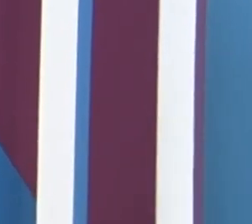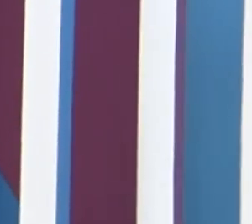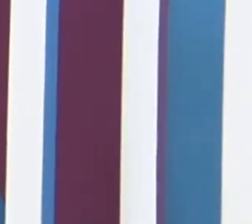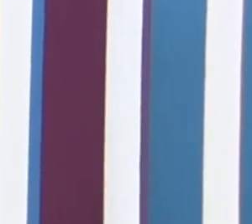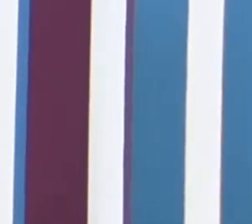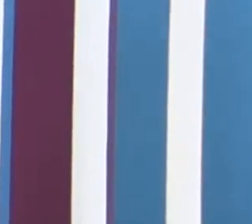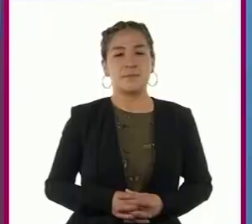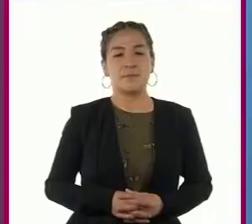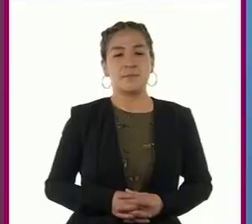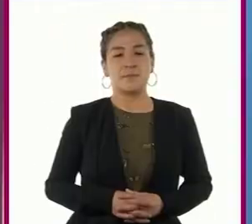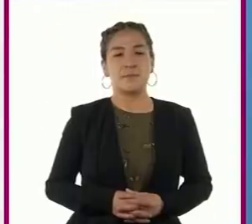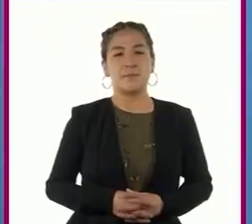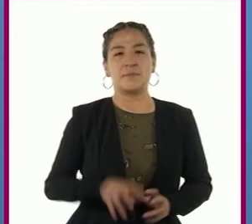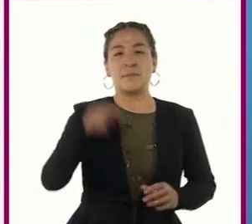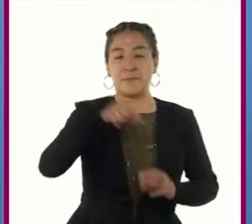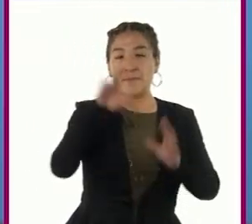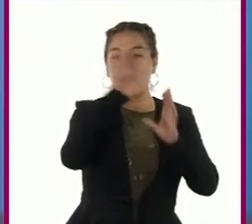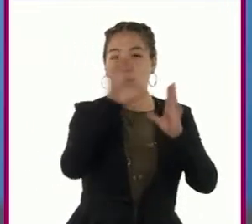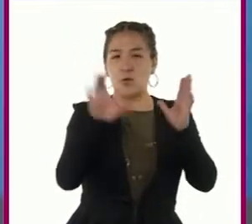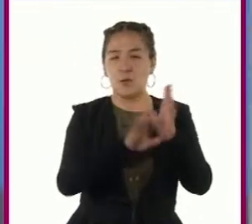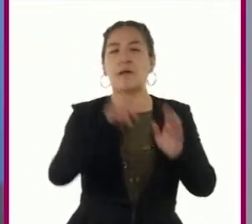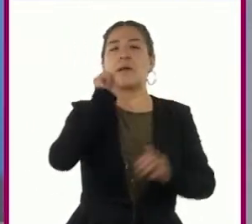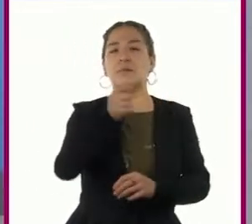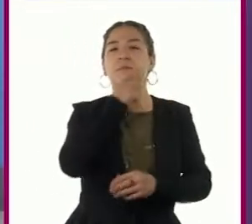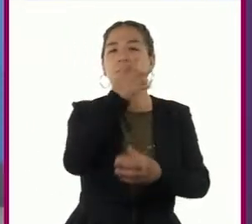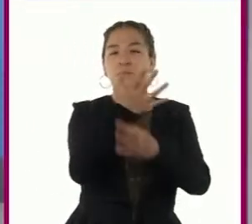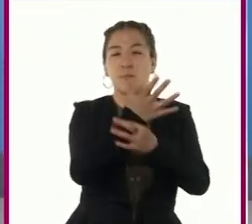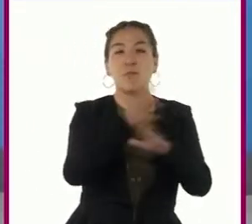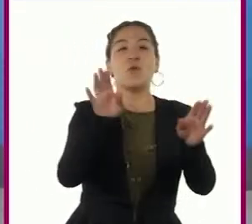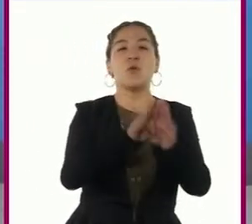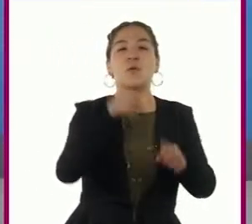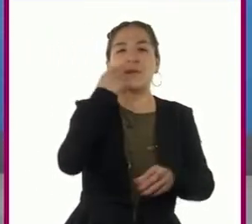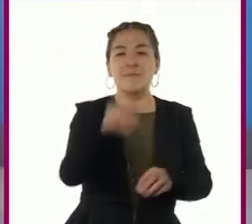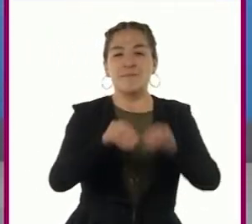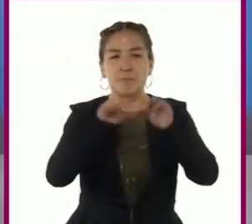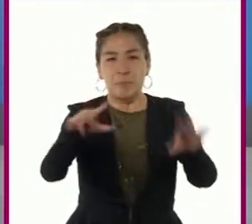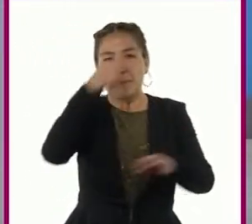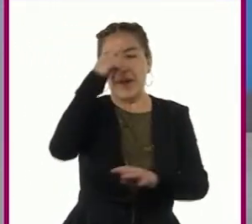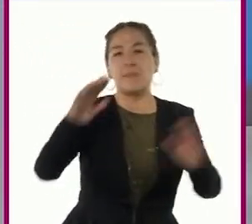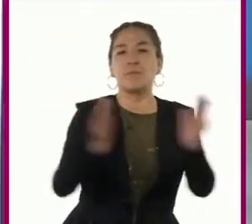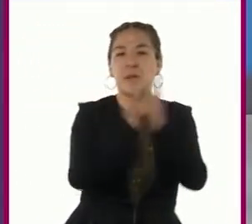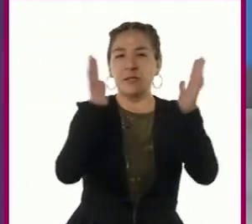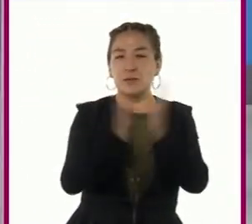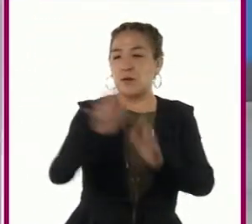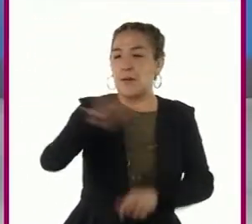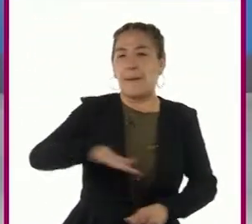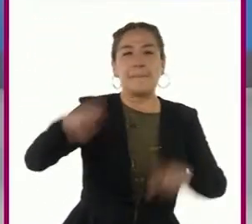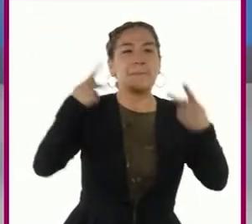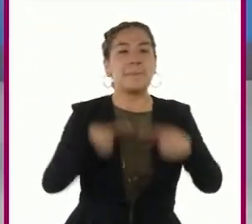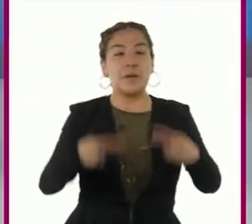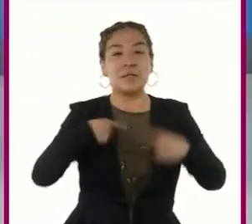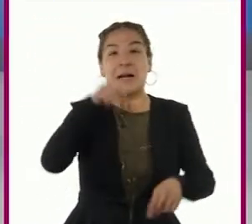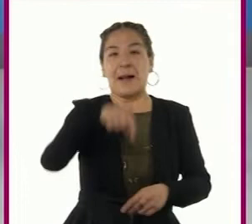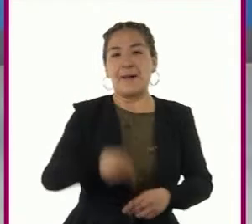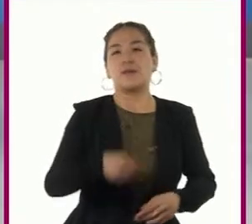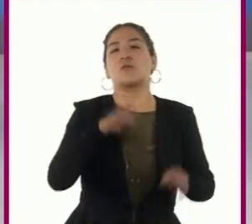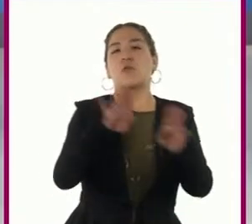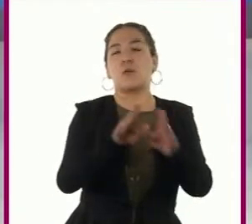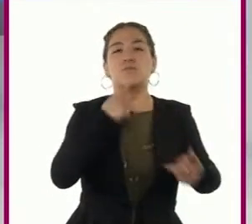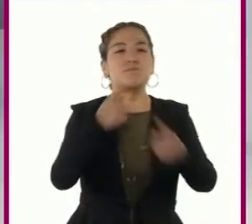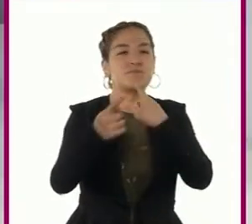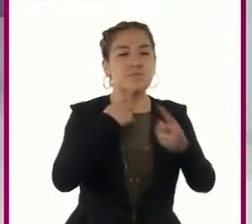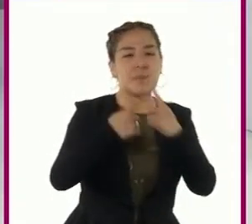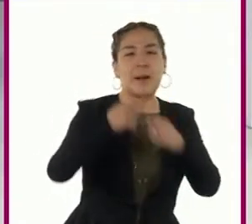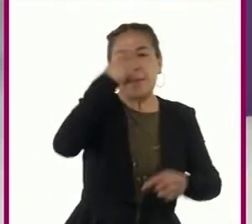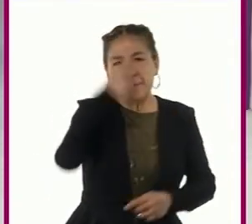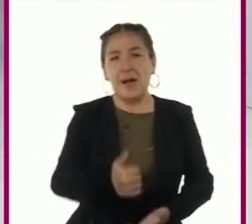En la Constitución se agrega que su fin es promover la participación del pueblo en la vida democrática,